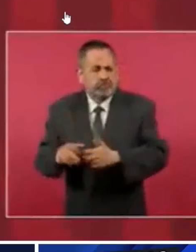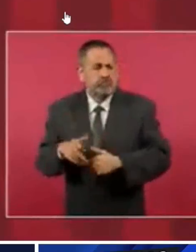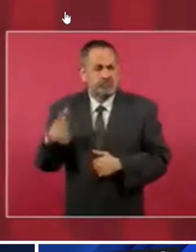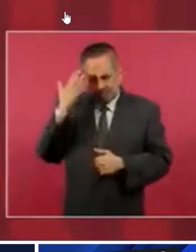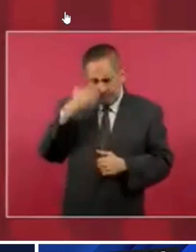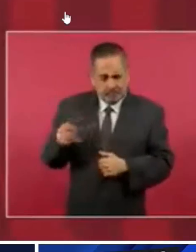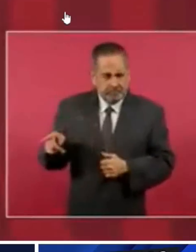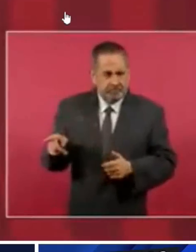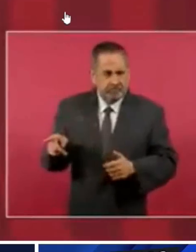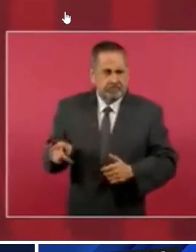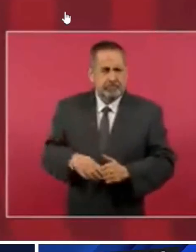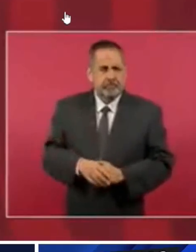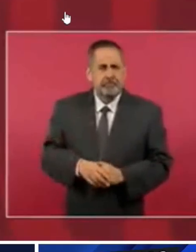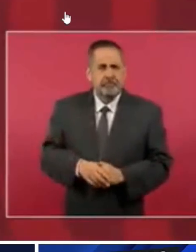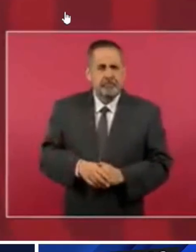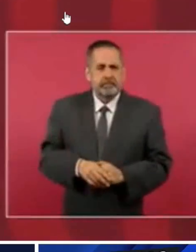sabe de